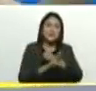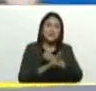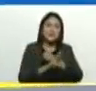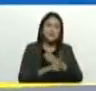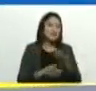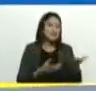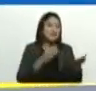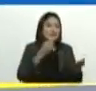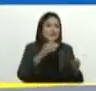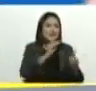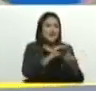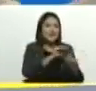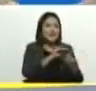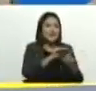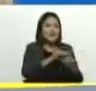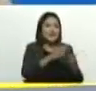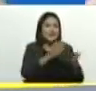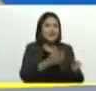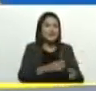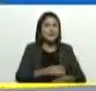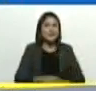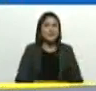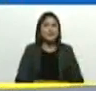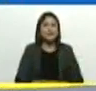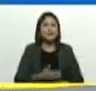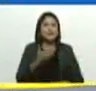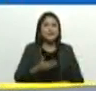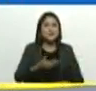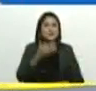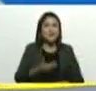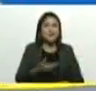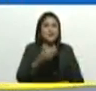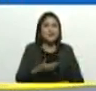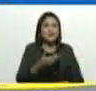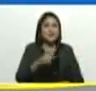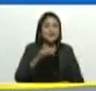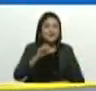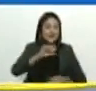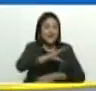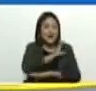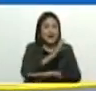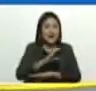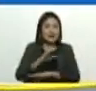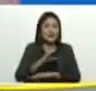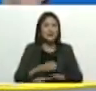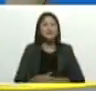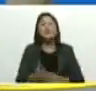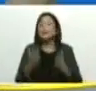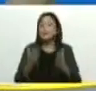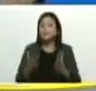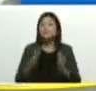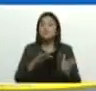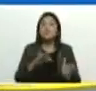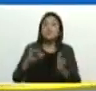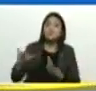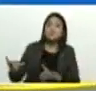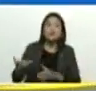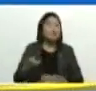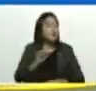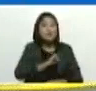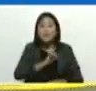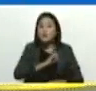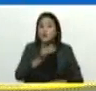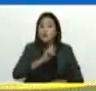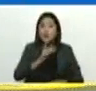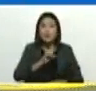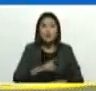decirle, uno de los más importantes cuadros del Caribe. Bueno, no se asusten porque me ven con